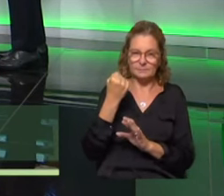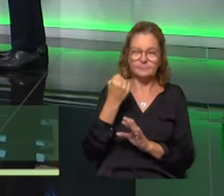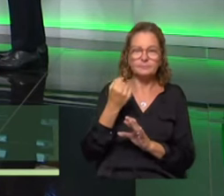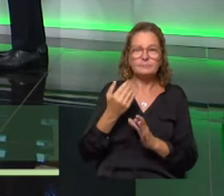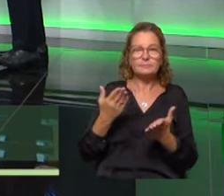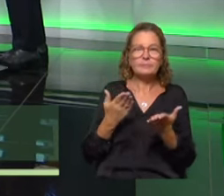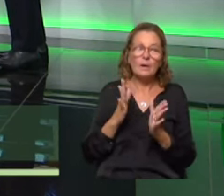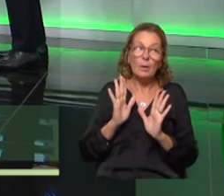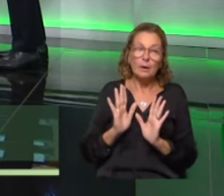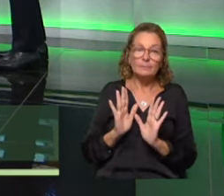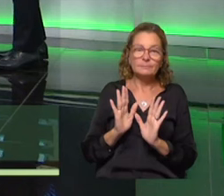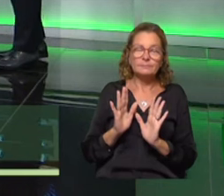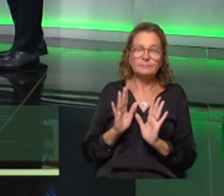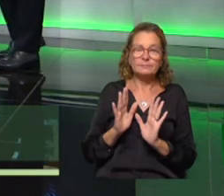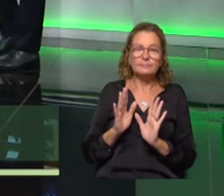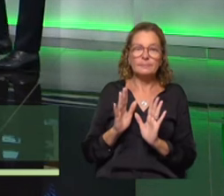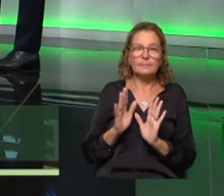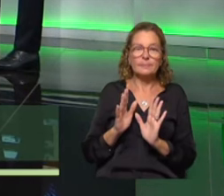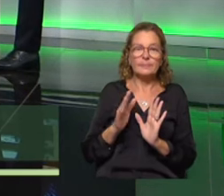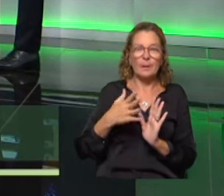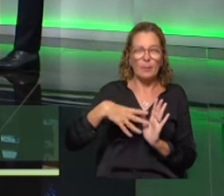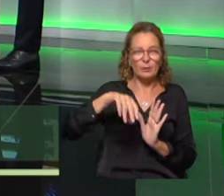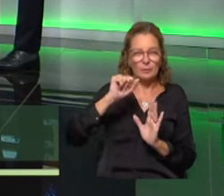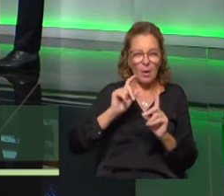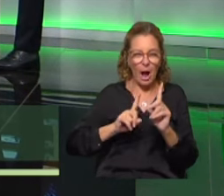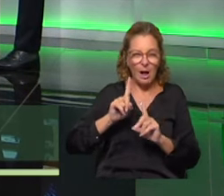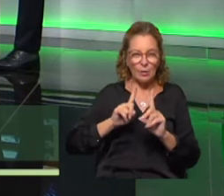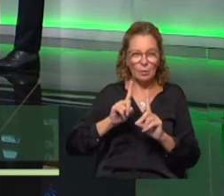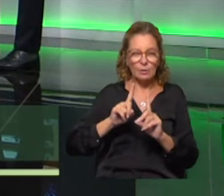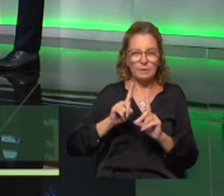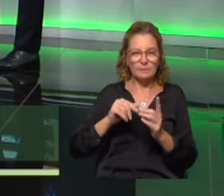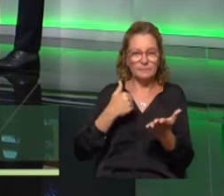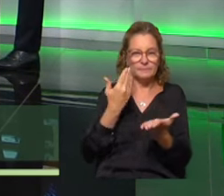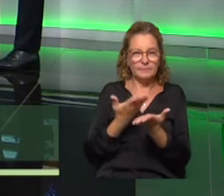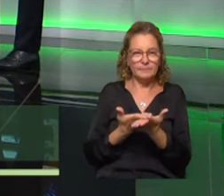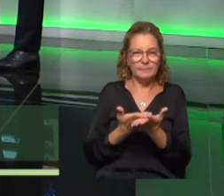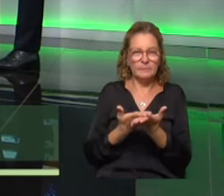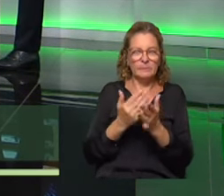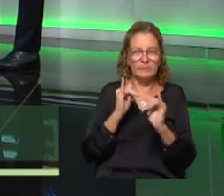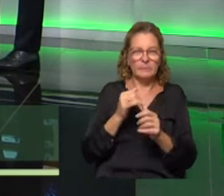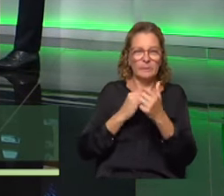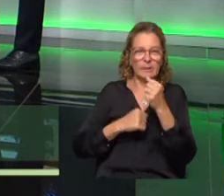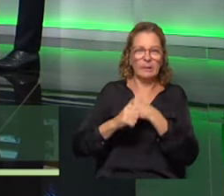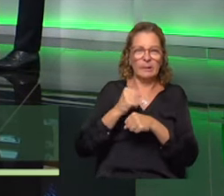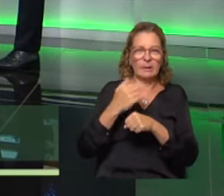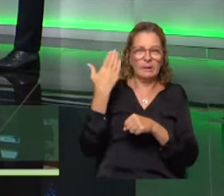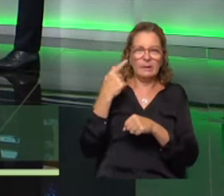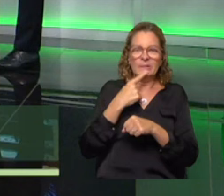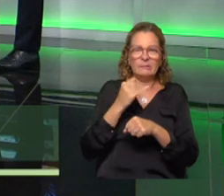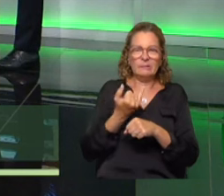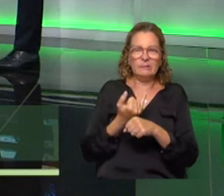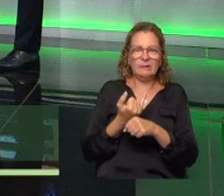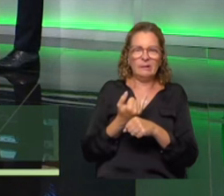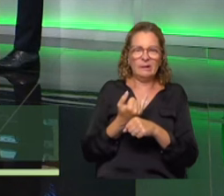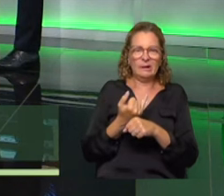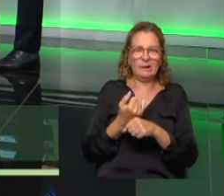Ahora, tampoco llevó adelante algunos de los planteos que sí hizo el año pasado, por ejememplo,